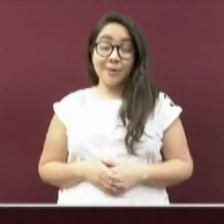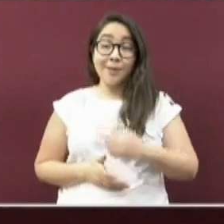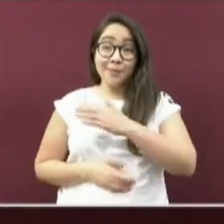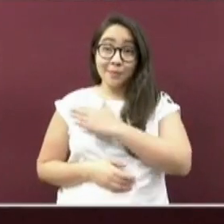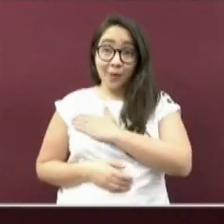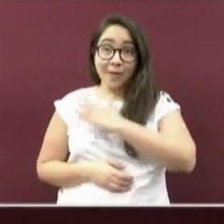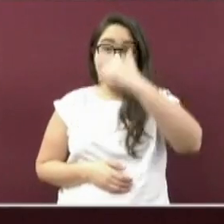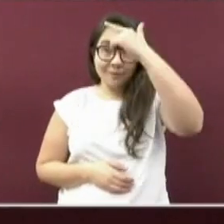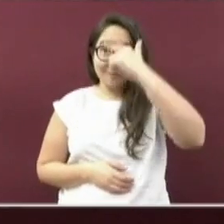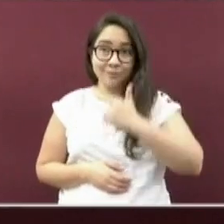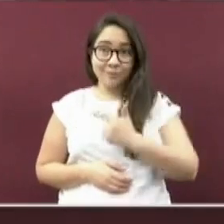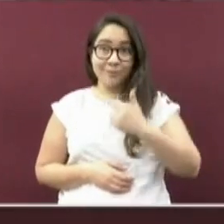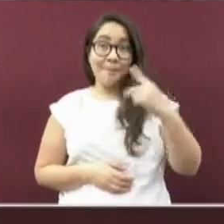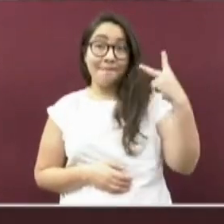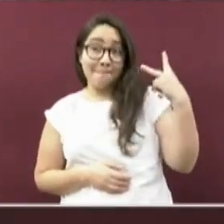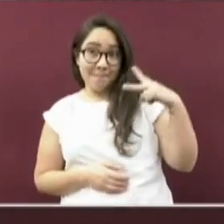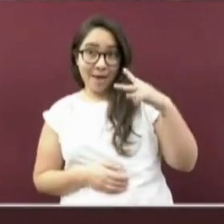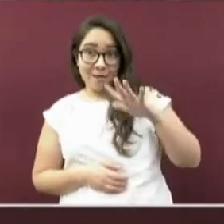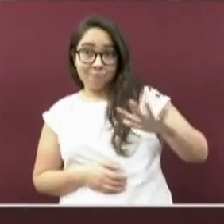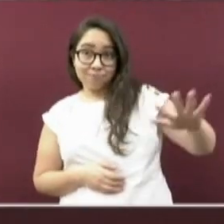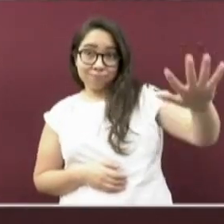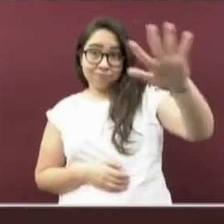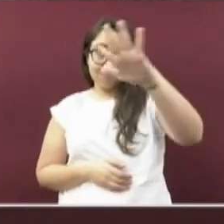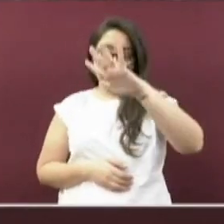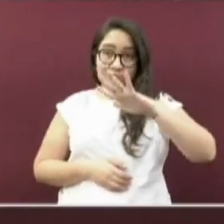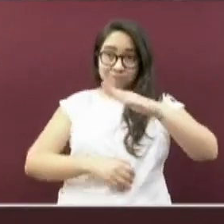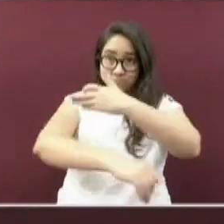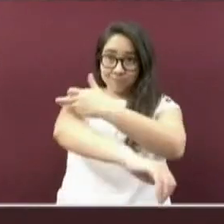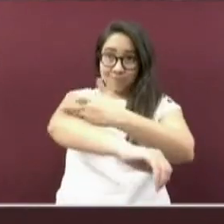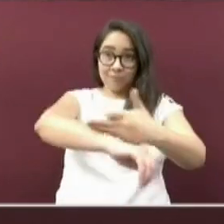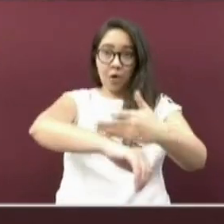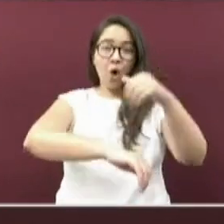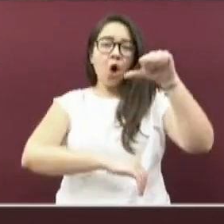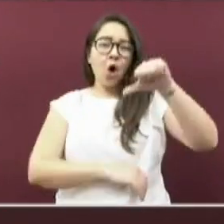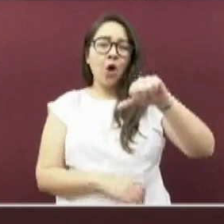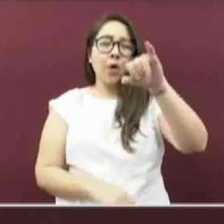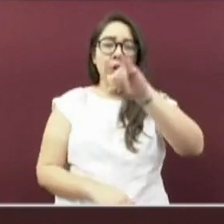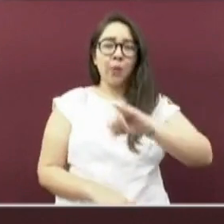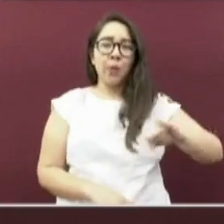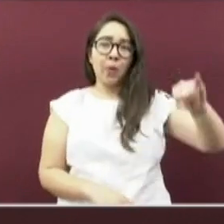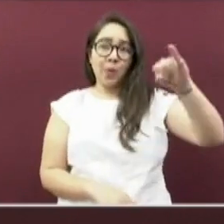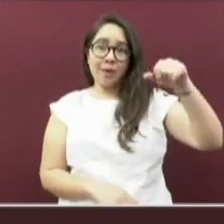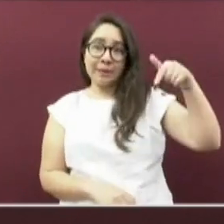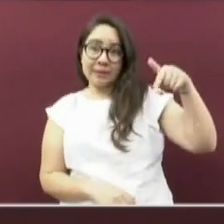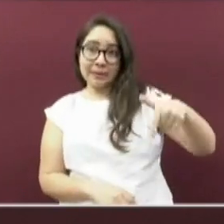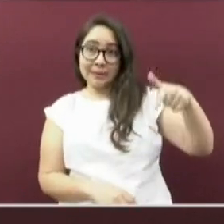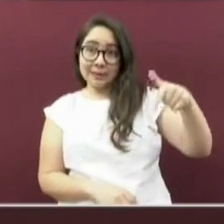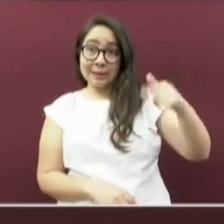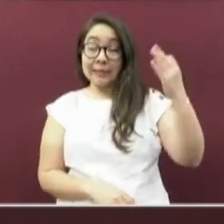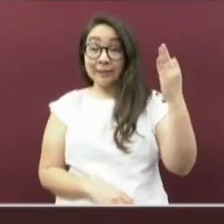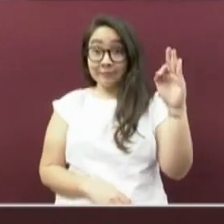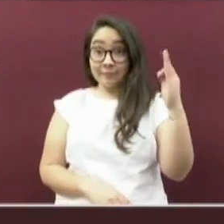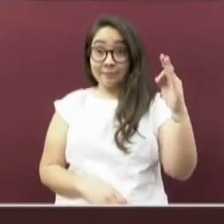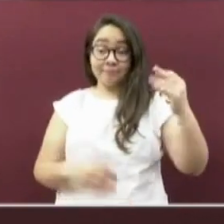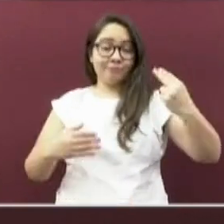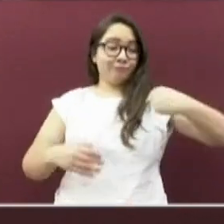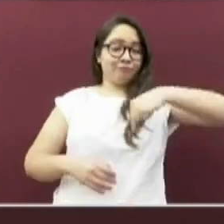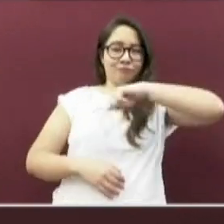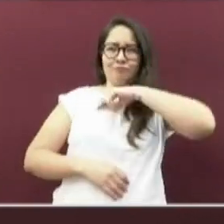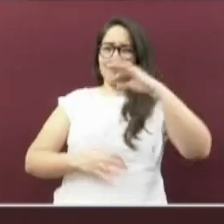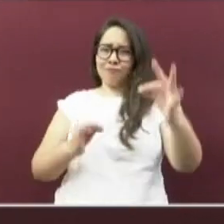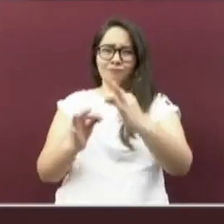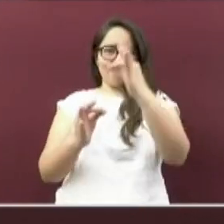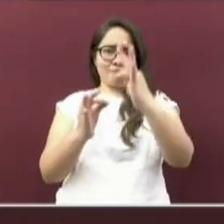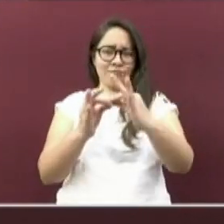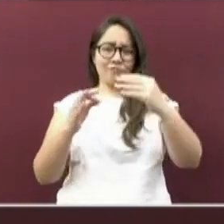Buenas noches, familia veracruzana. Es jueves 17 de febrero y ya estamos listos. Un servidor, Roberto Ramos Alor, secretario